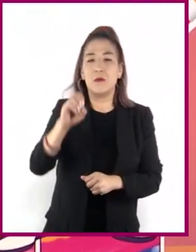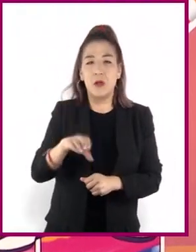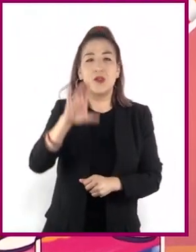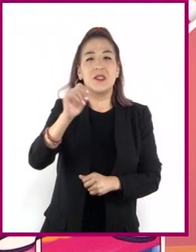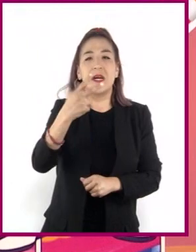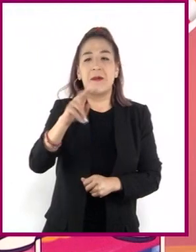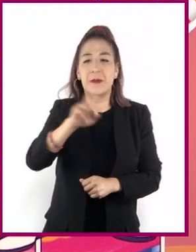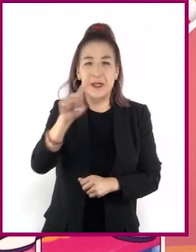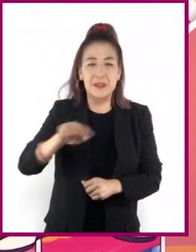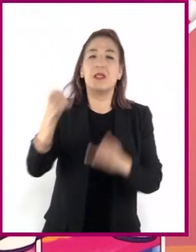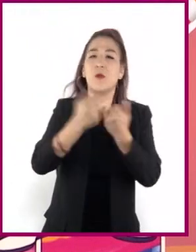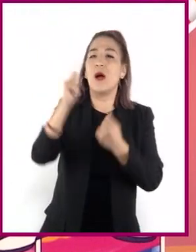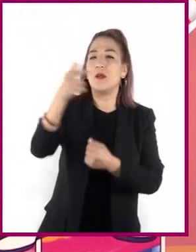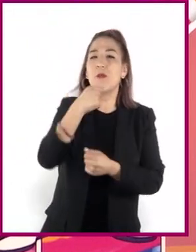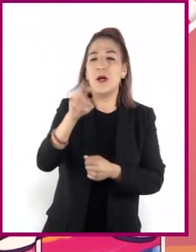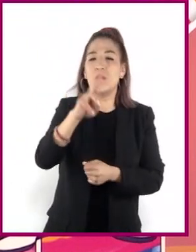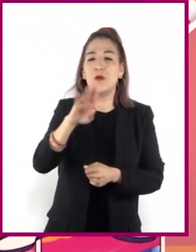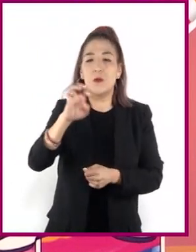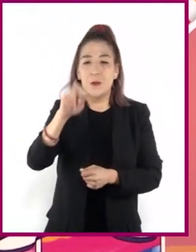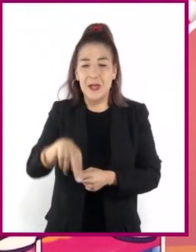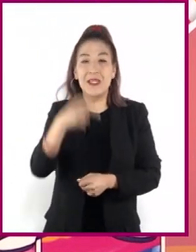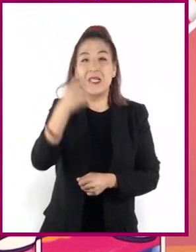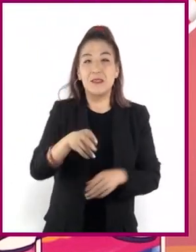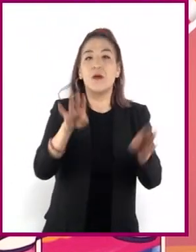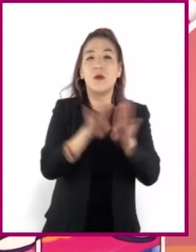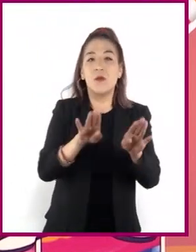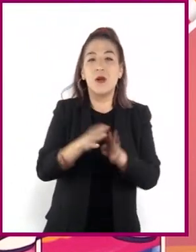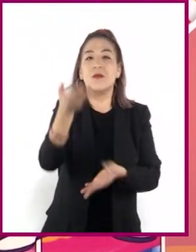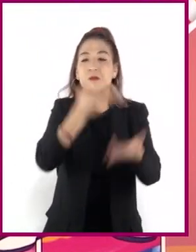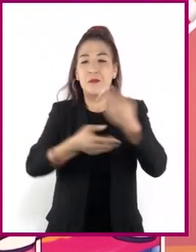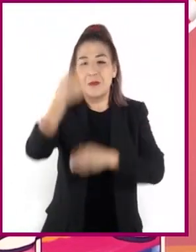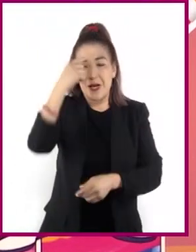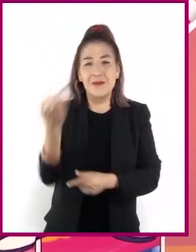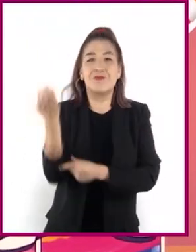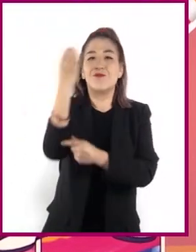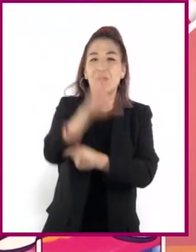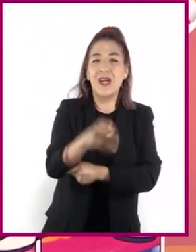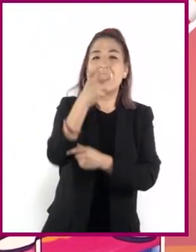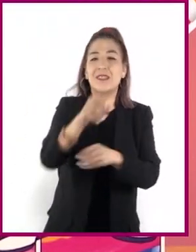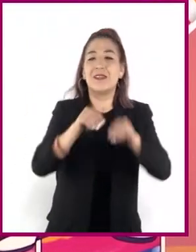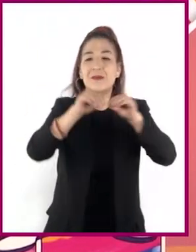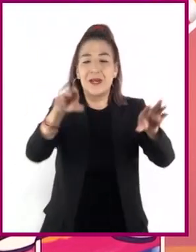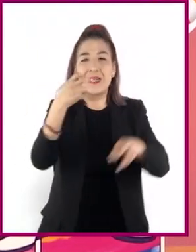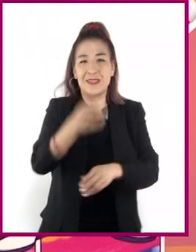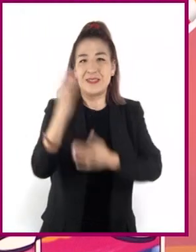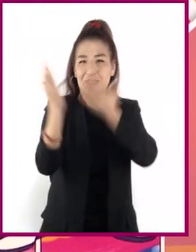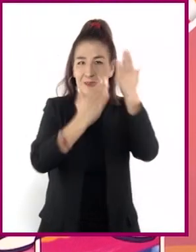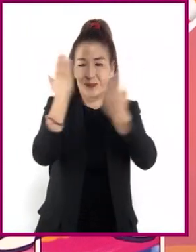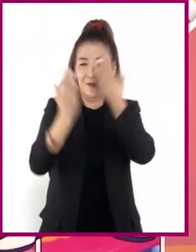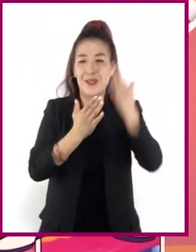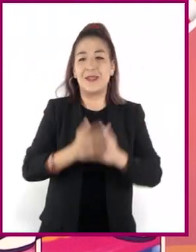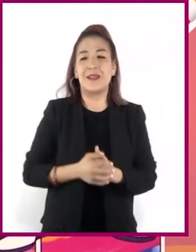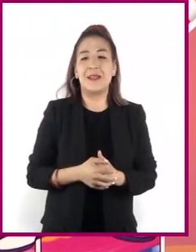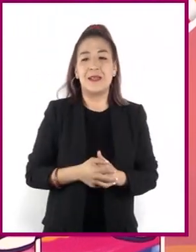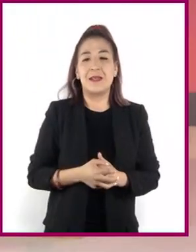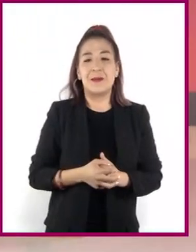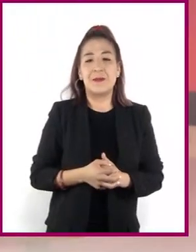robben y a todo el equipo que hace posible que lleguemos a las casas de nuestros estudiantes